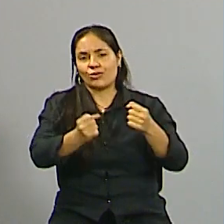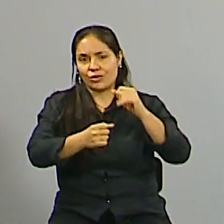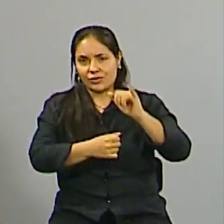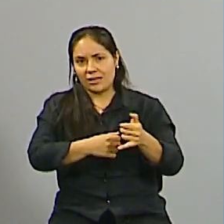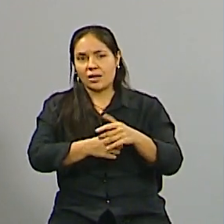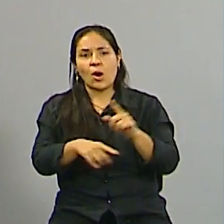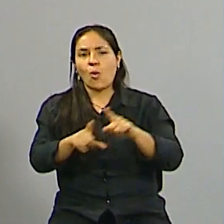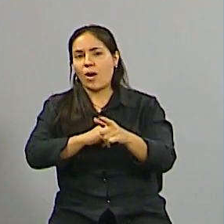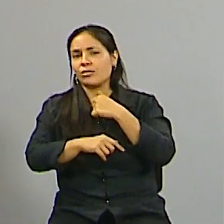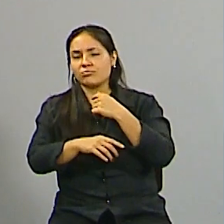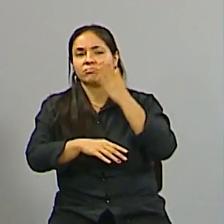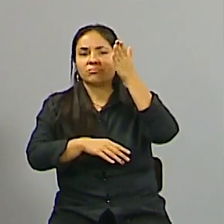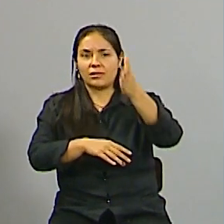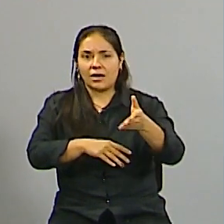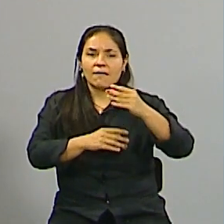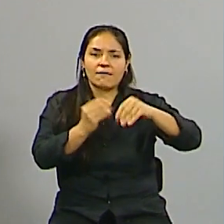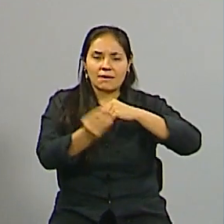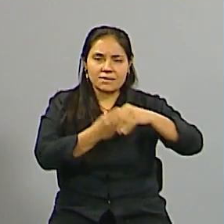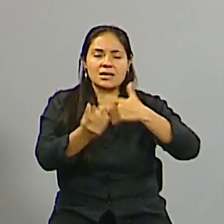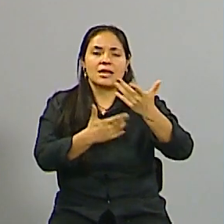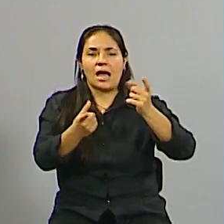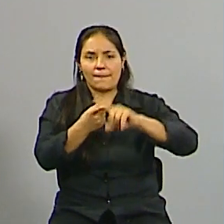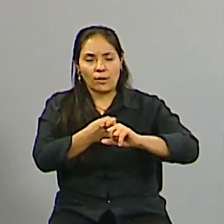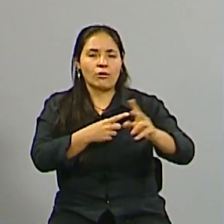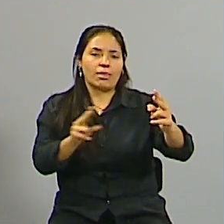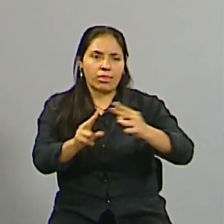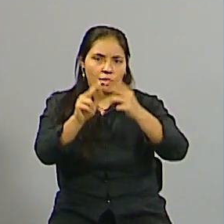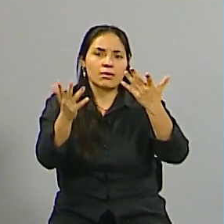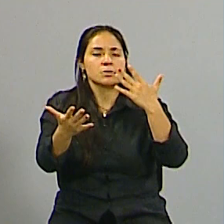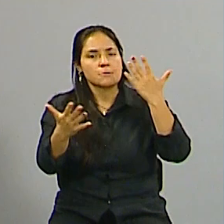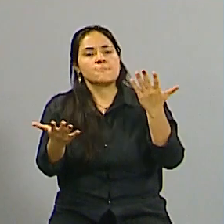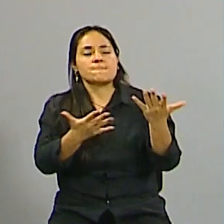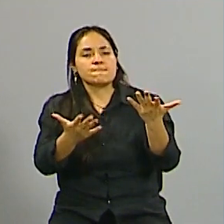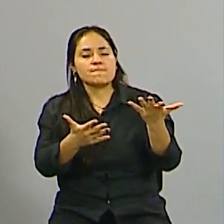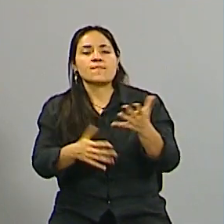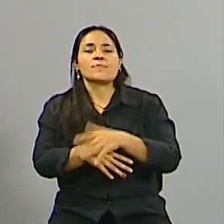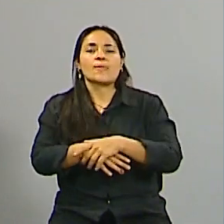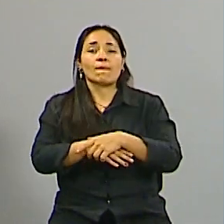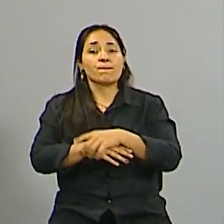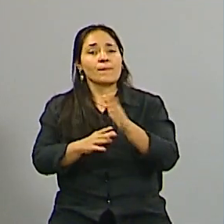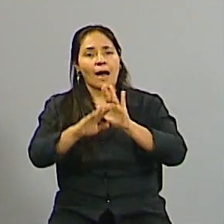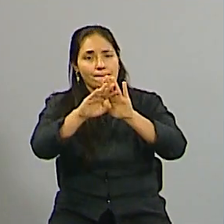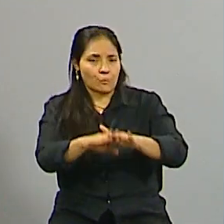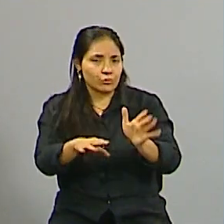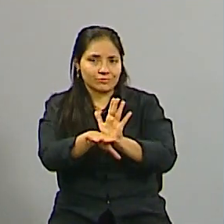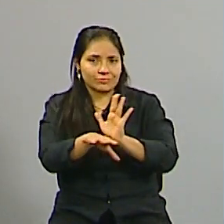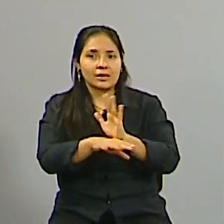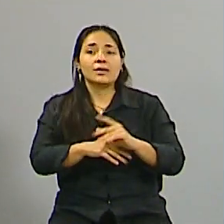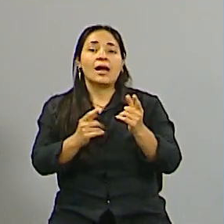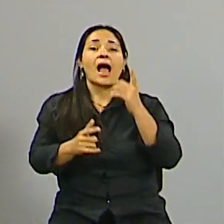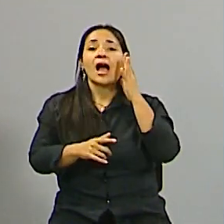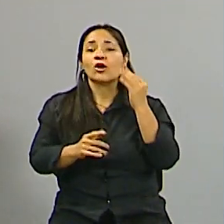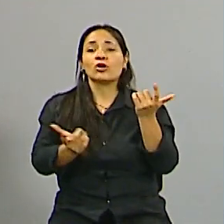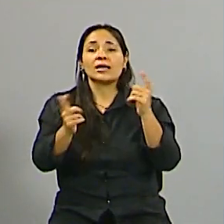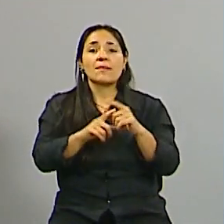a solidarizar con la familia, con la esposa sobre todo y con todos los otros socios de la cooperativa. Y hablábamos que si hubiese habido una cámara, por lo menos en los